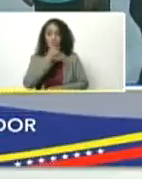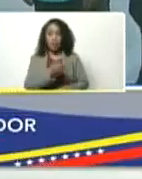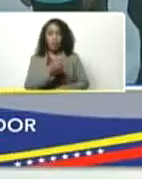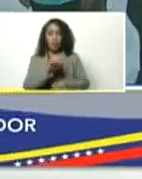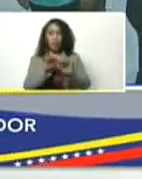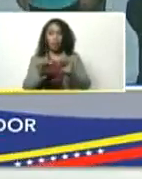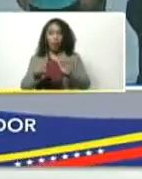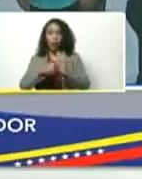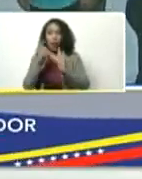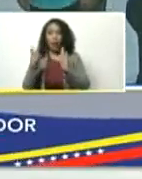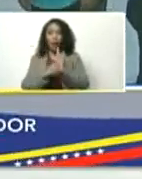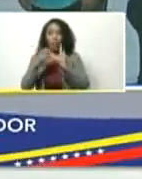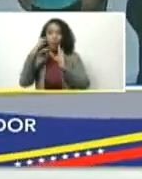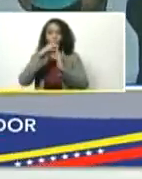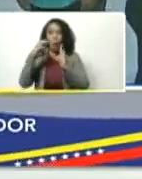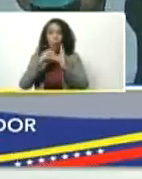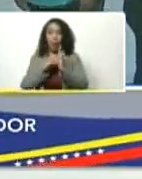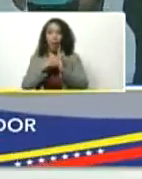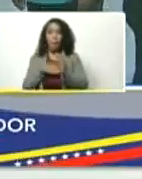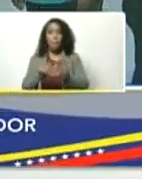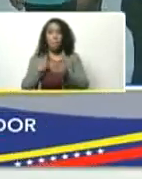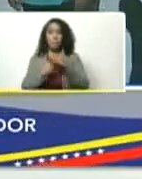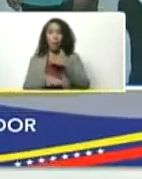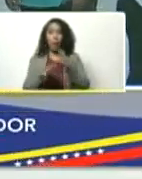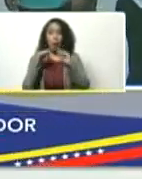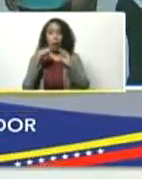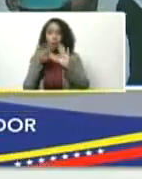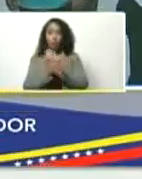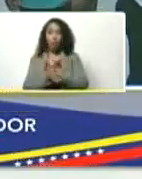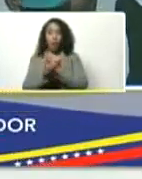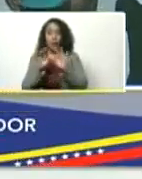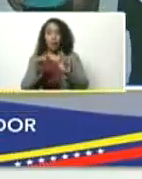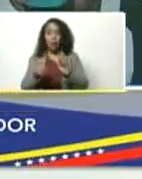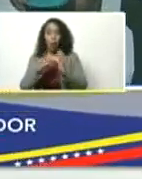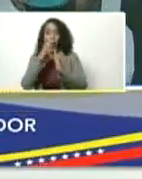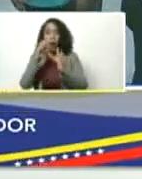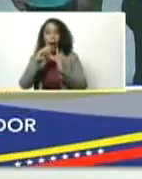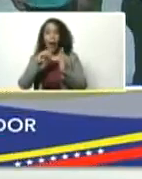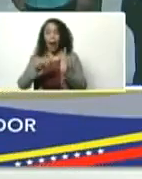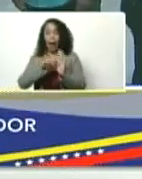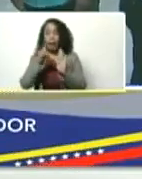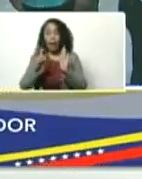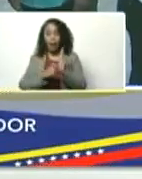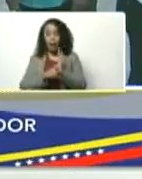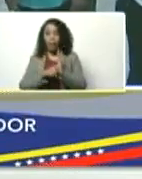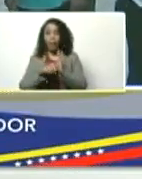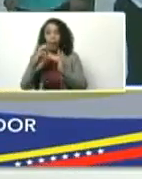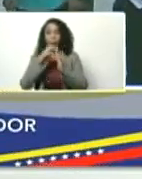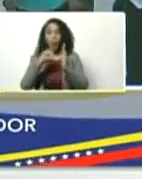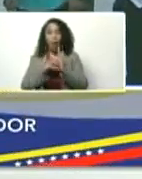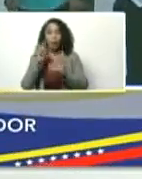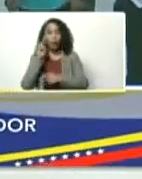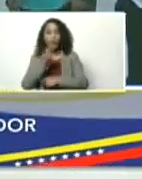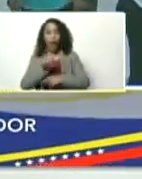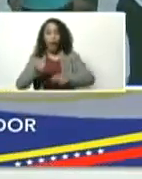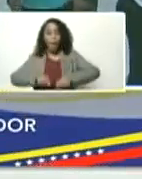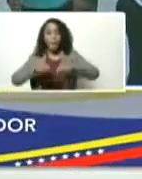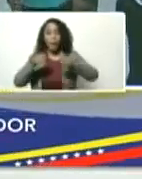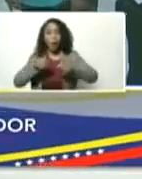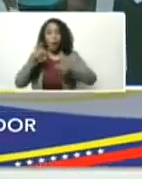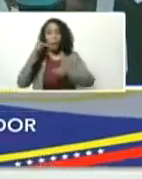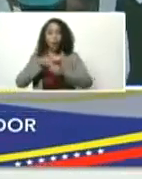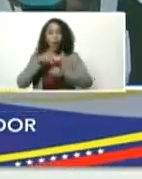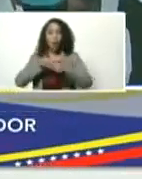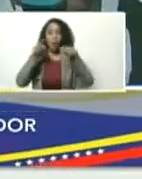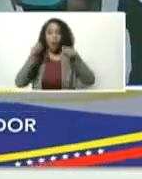secretario general de la OPEP. Vamos a hablar con el secretario general de la OPEP, todo lo que tiene que ver con el mercado petrolero